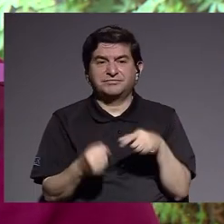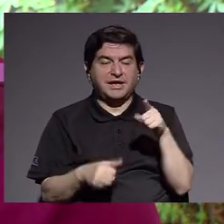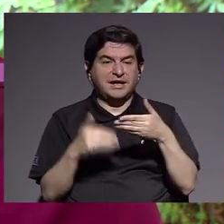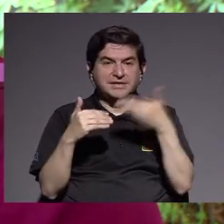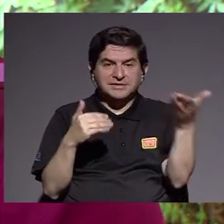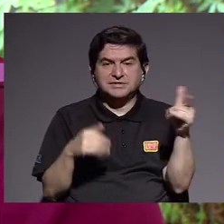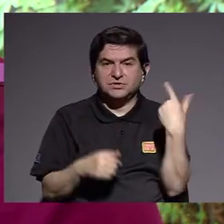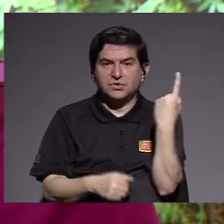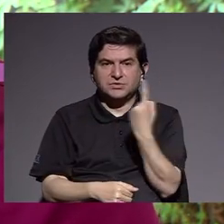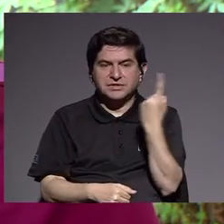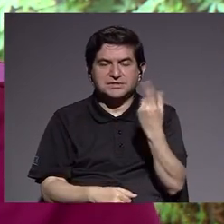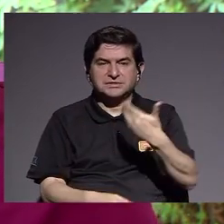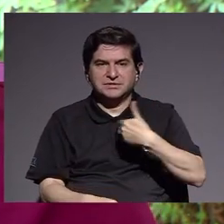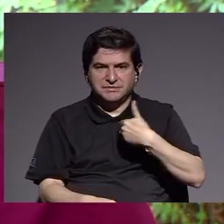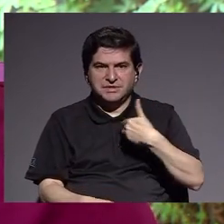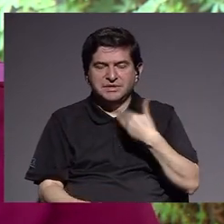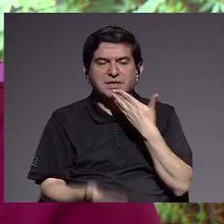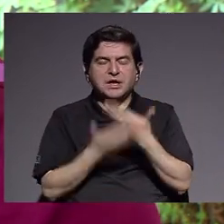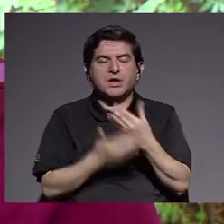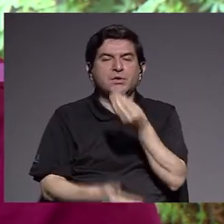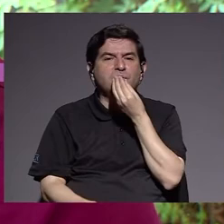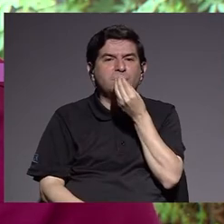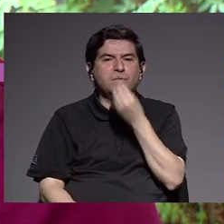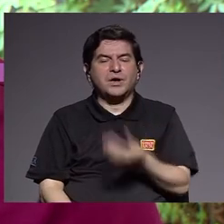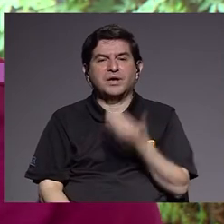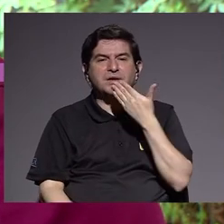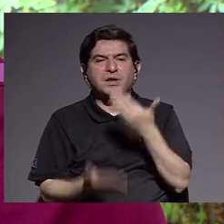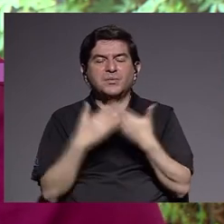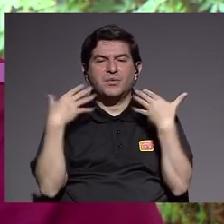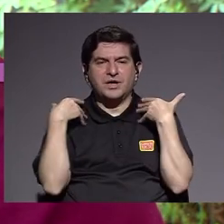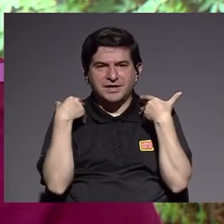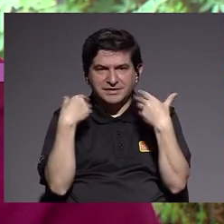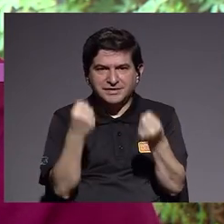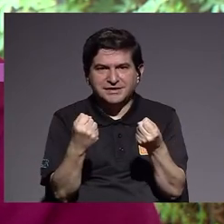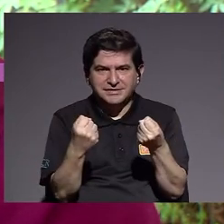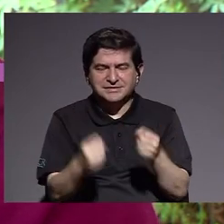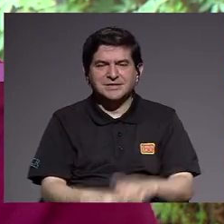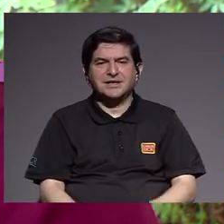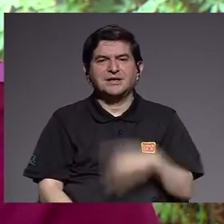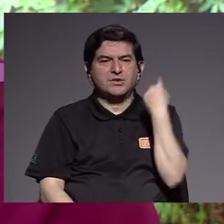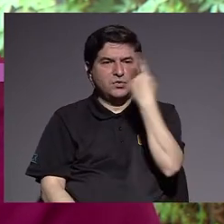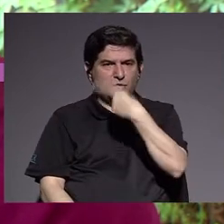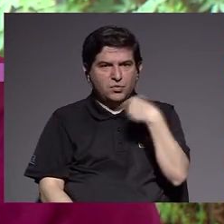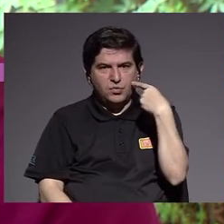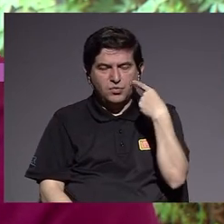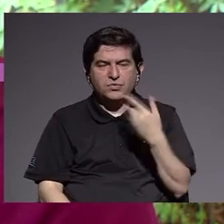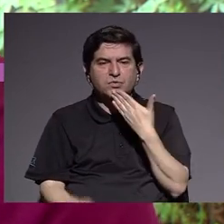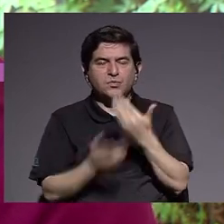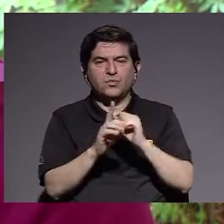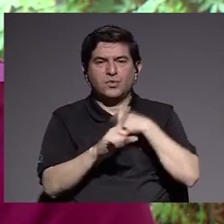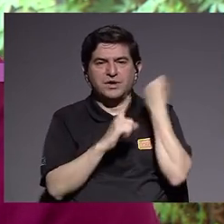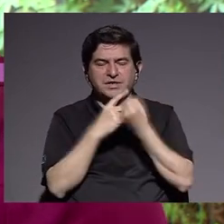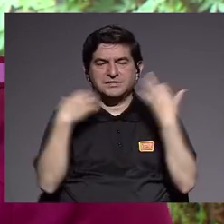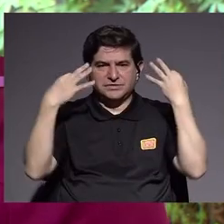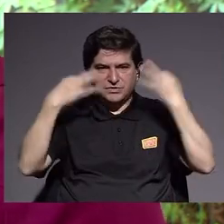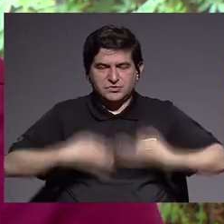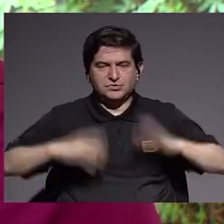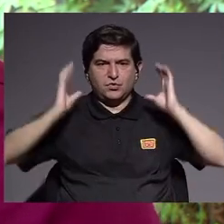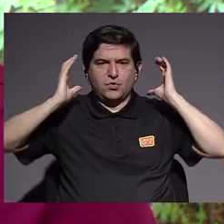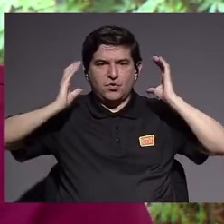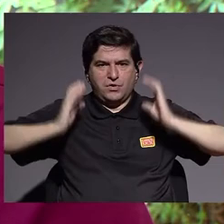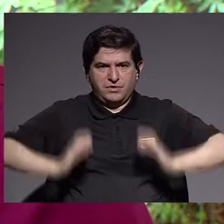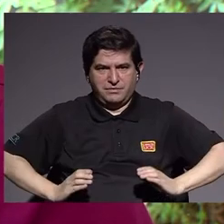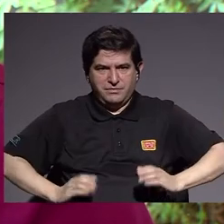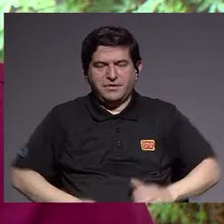buenas saavedra y un buen estado físico de nuestro cuerpo vamos a tener un buen sistema inmune no nos va a ser